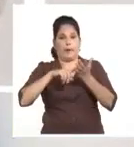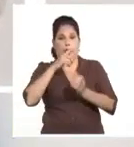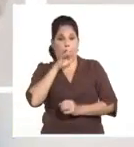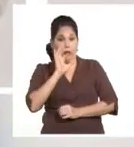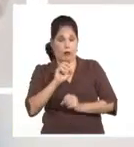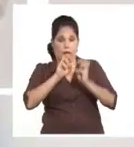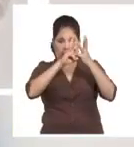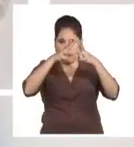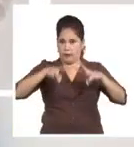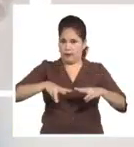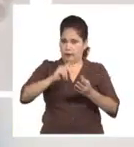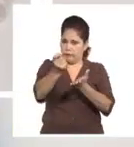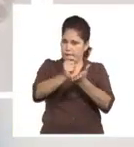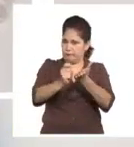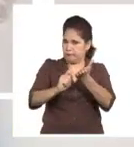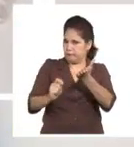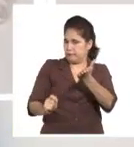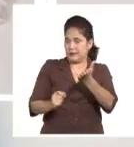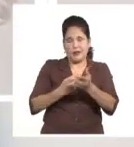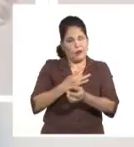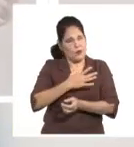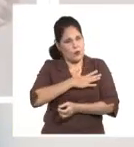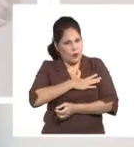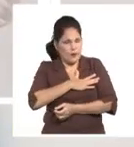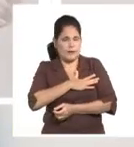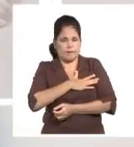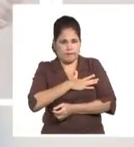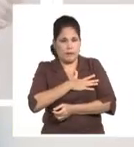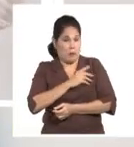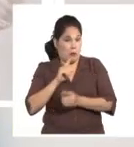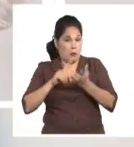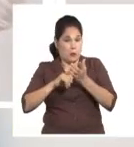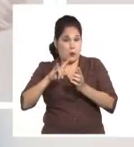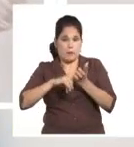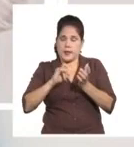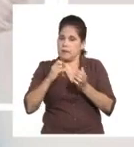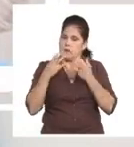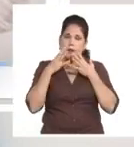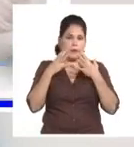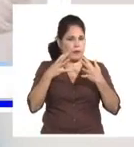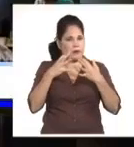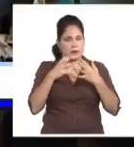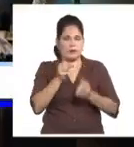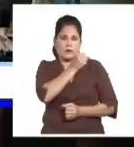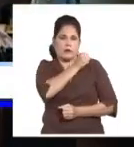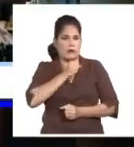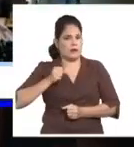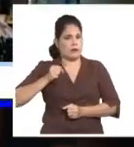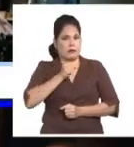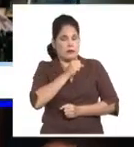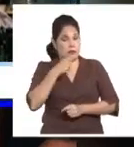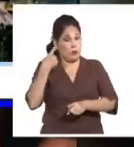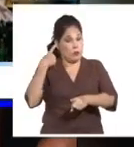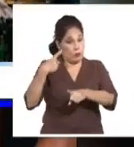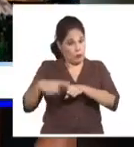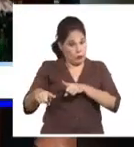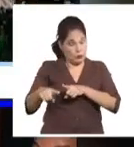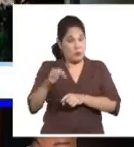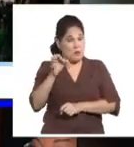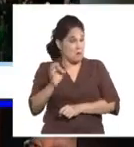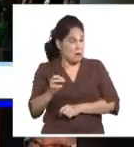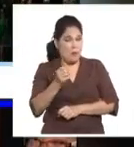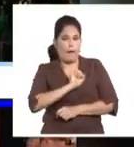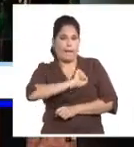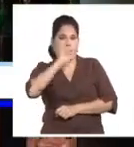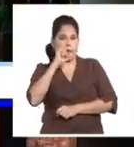red social Twitter, expresó el duro golpe que representa para la cultura cubana esta pérdida. También destacó que Pedroso era